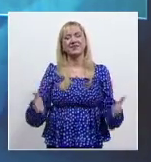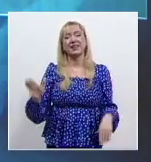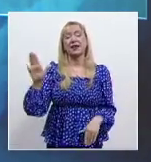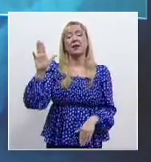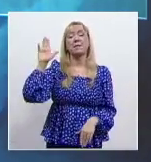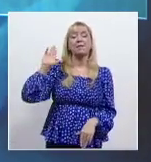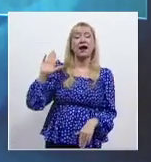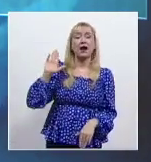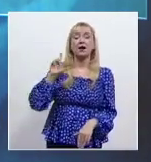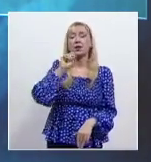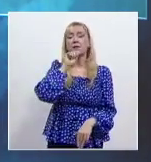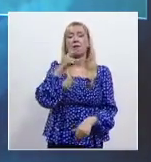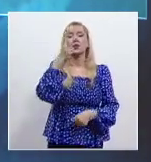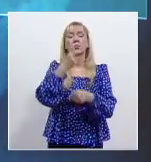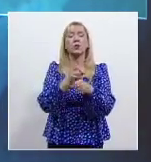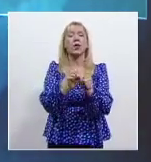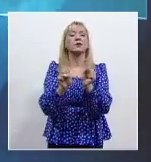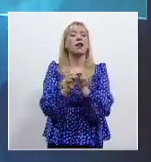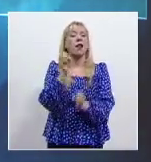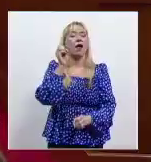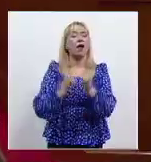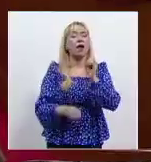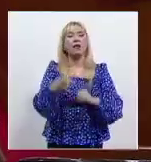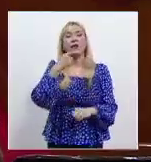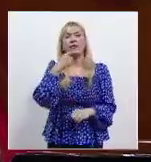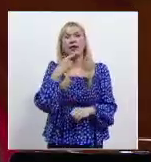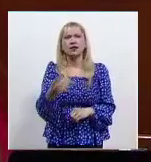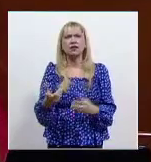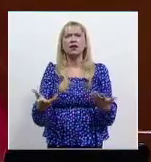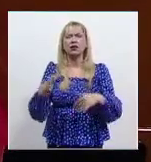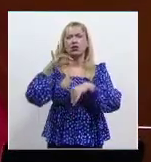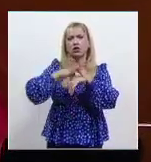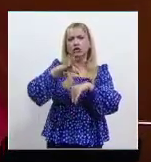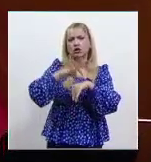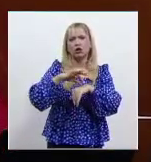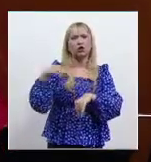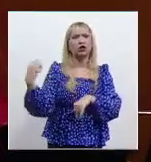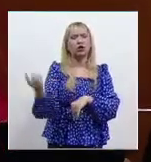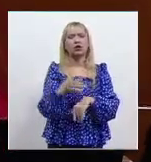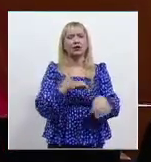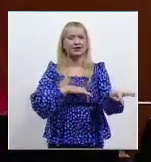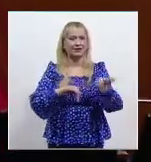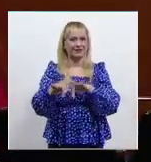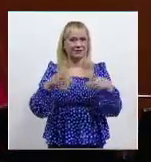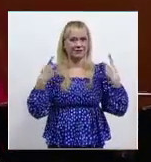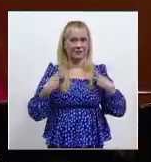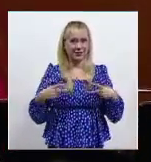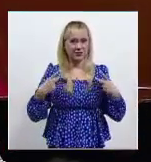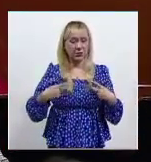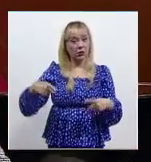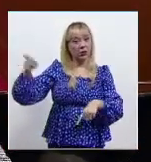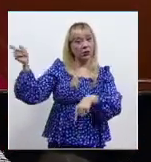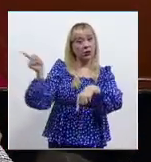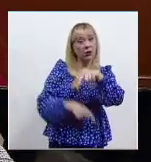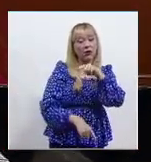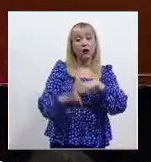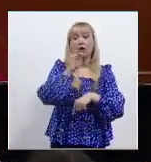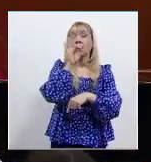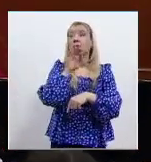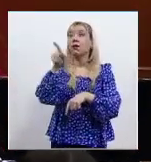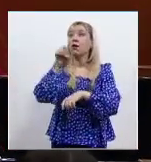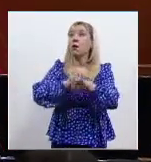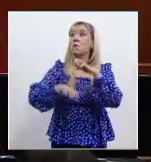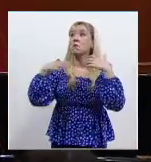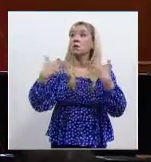miércoles pasado, la segunda sala de la Corte determinó que los servicios médicos de los trabajadores no pueden ser suspendidos mientras se encuentran en